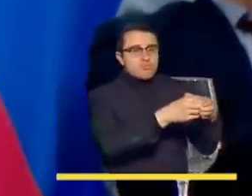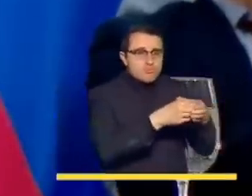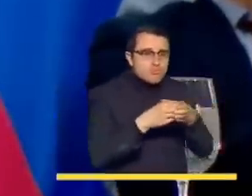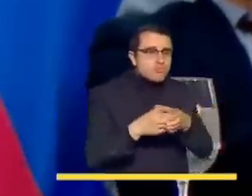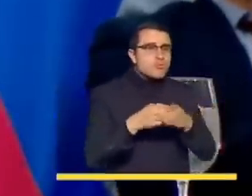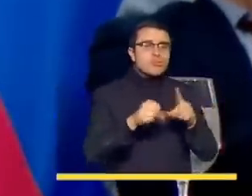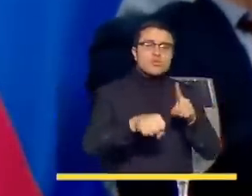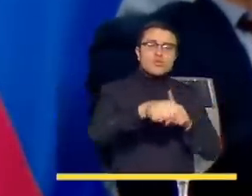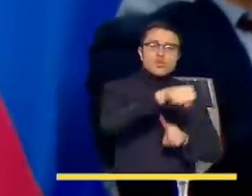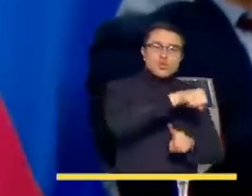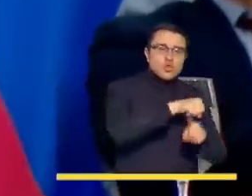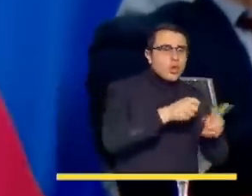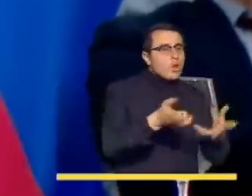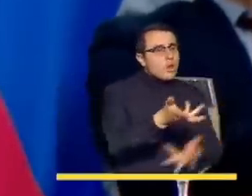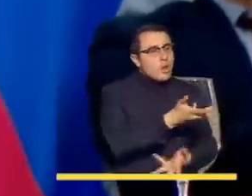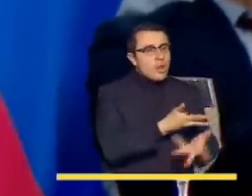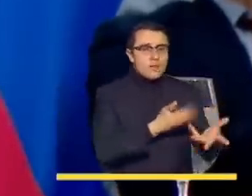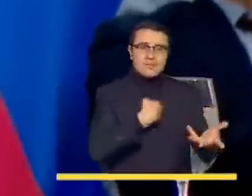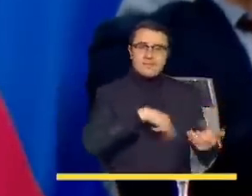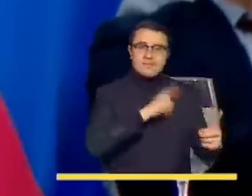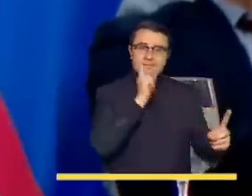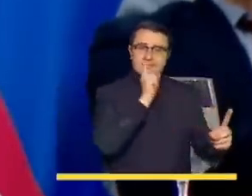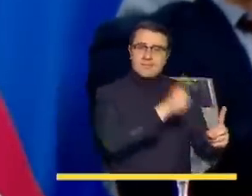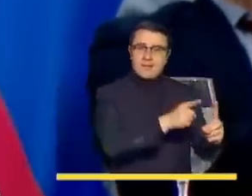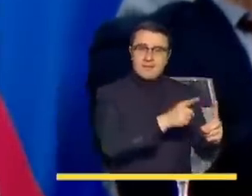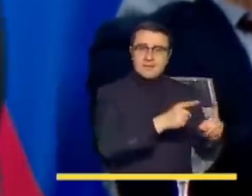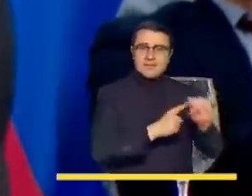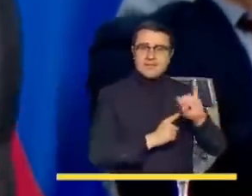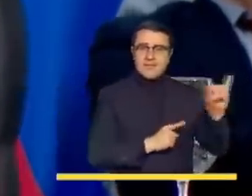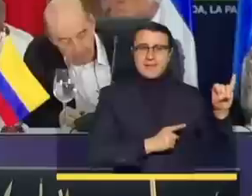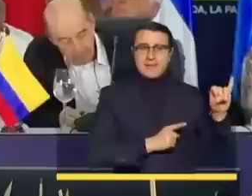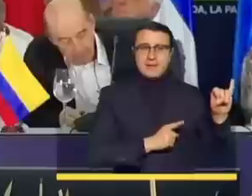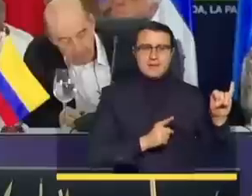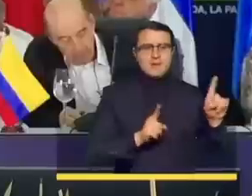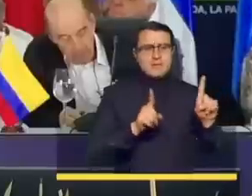lo social. No,